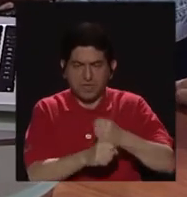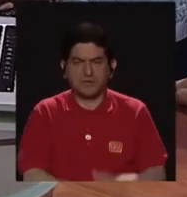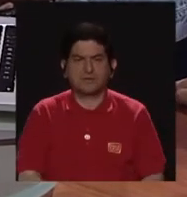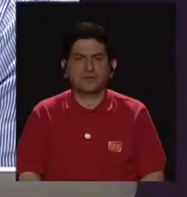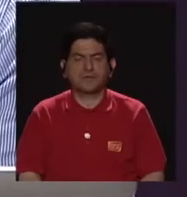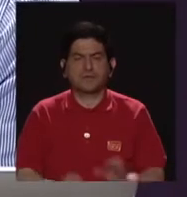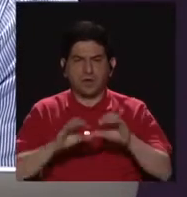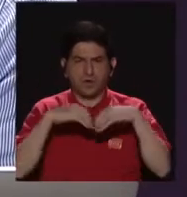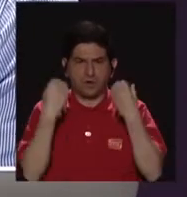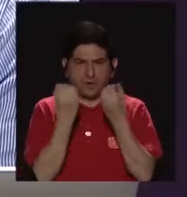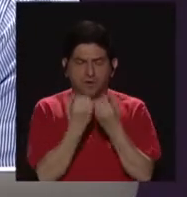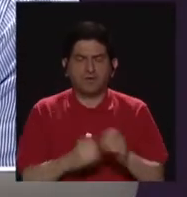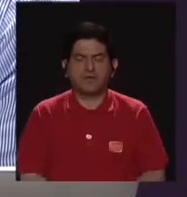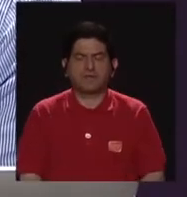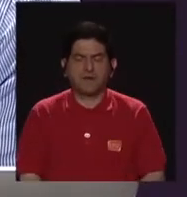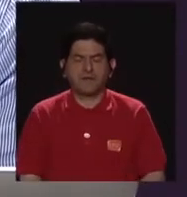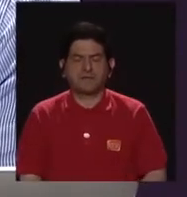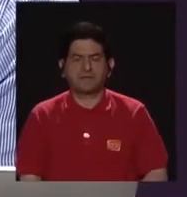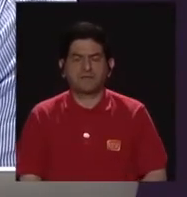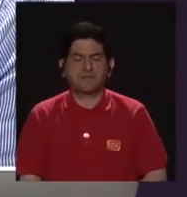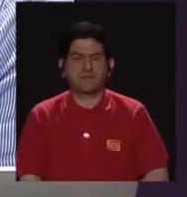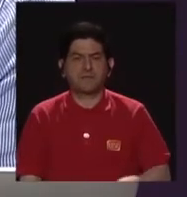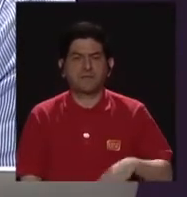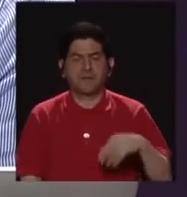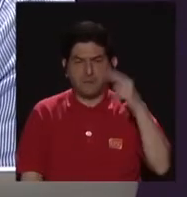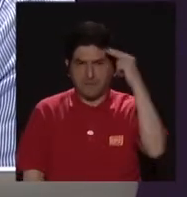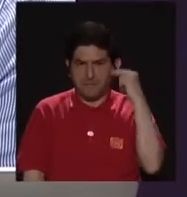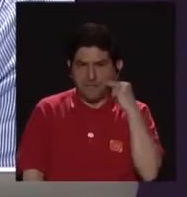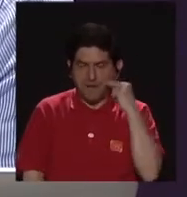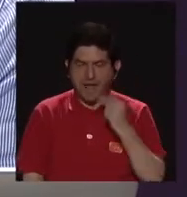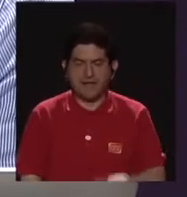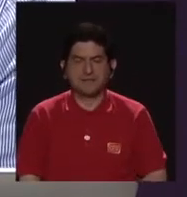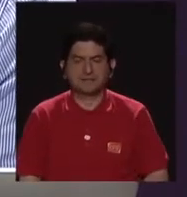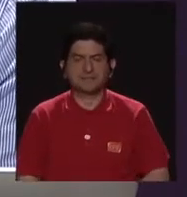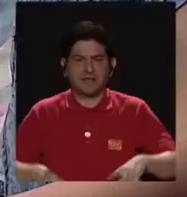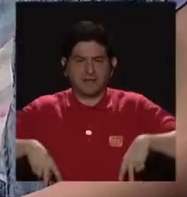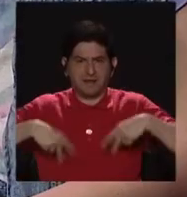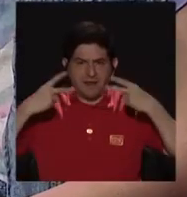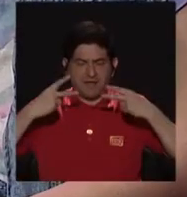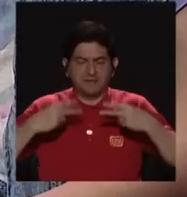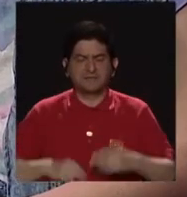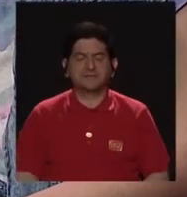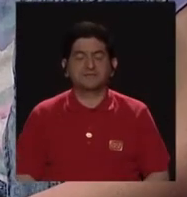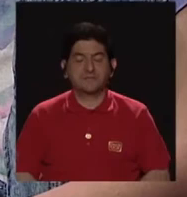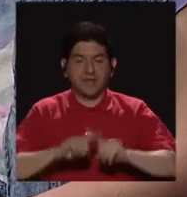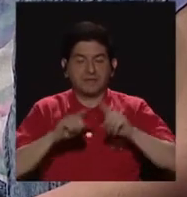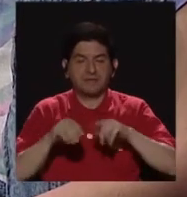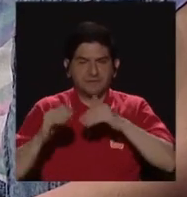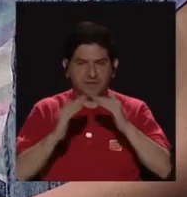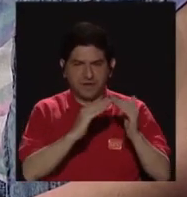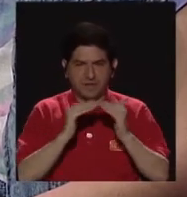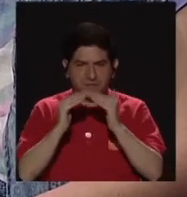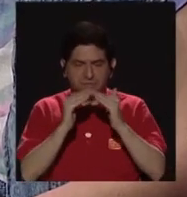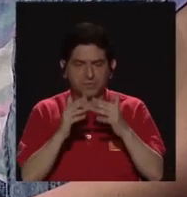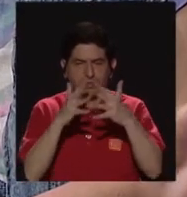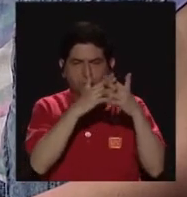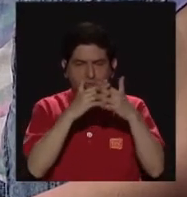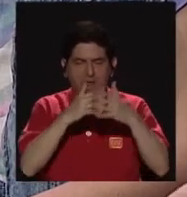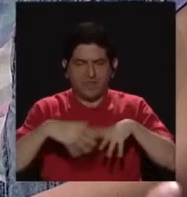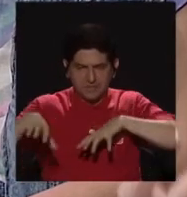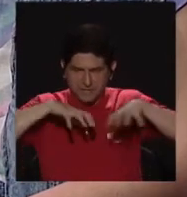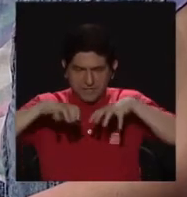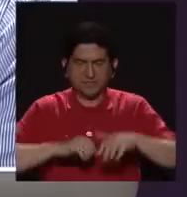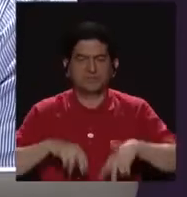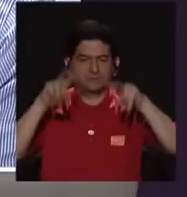black lives matter e hizo piquetes alrededor de las manifestaciones en varias ciudades de eeuu por